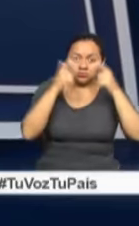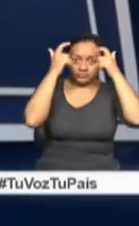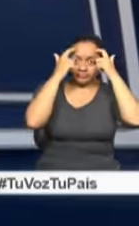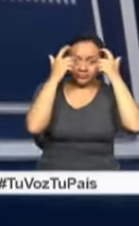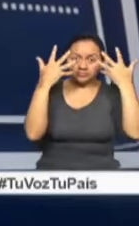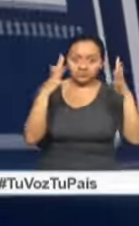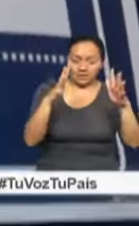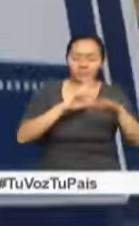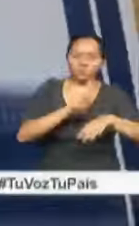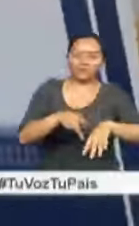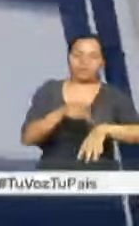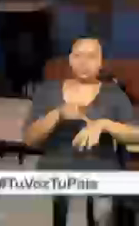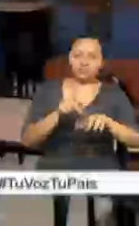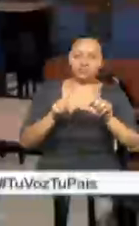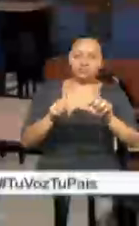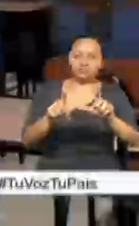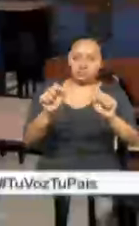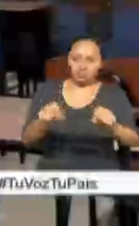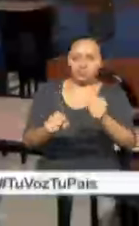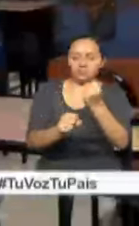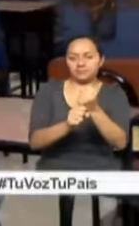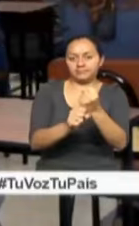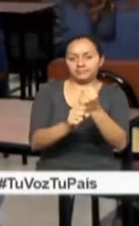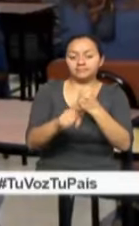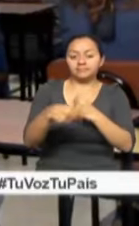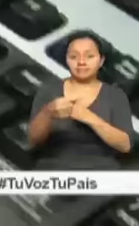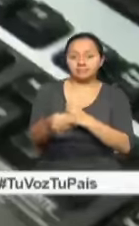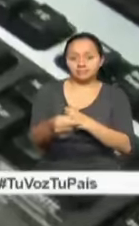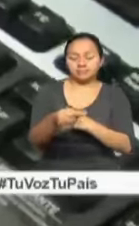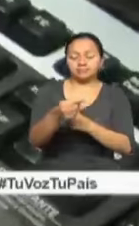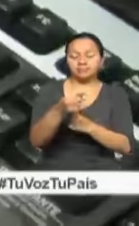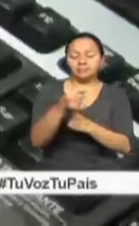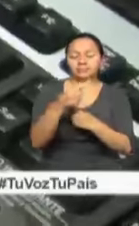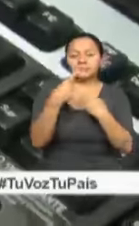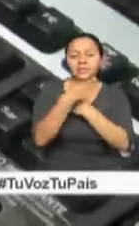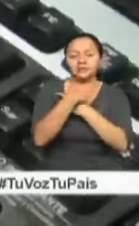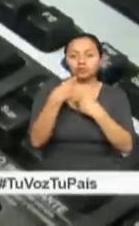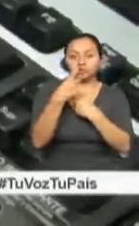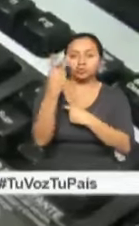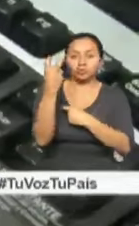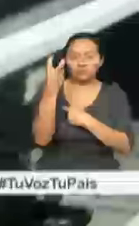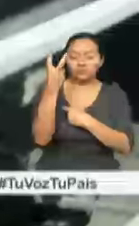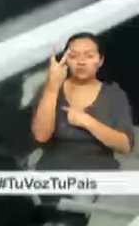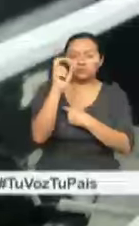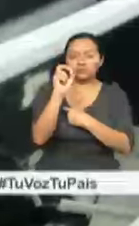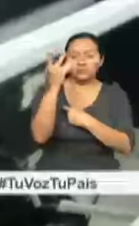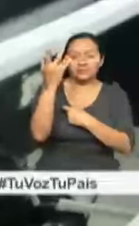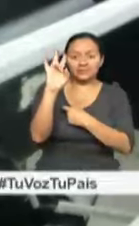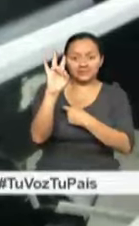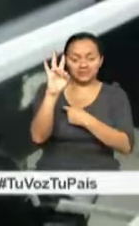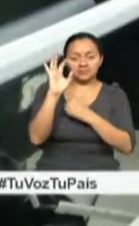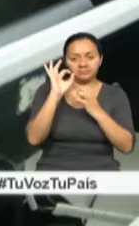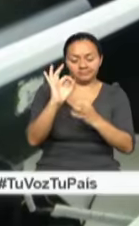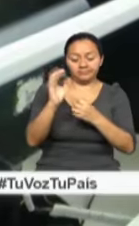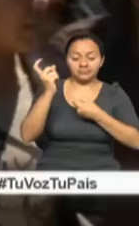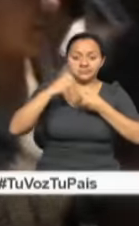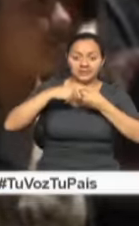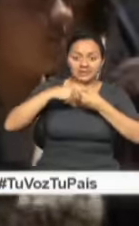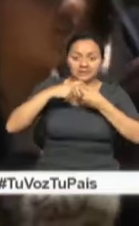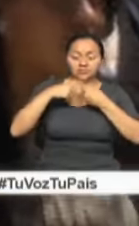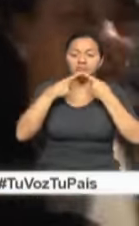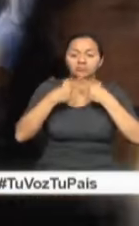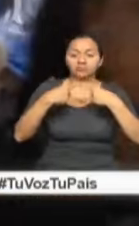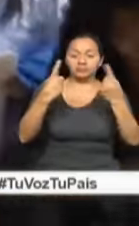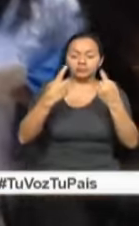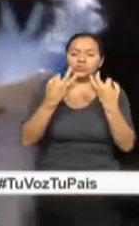aplicará el próximo domingo 12 de marzo de 2017. Según informa el SEACES, el periodo de registro para los convocados